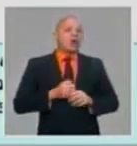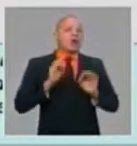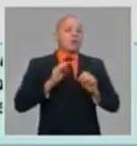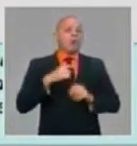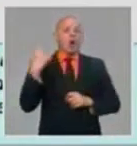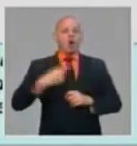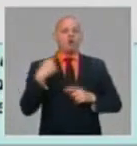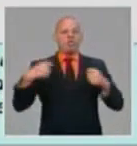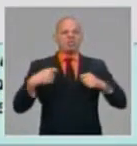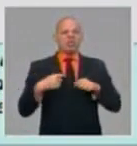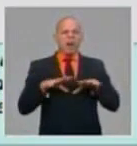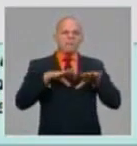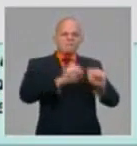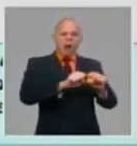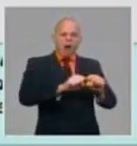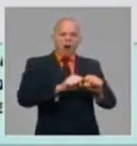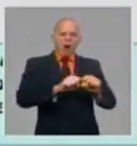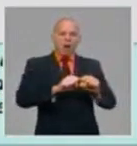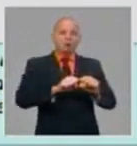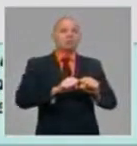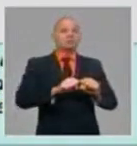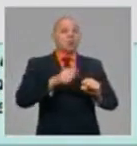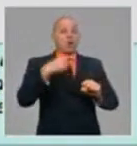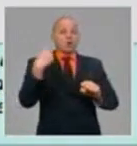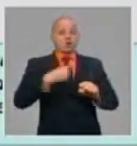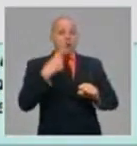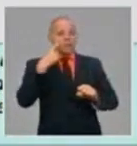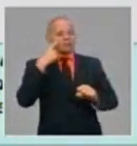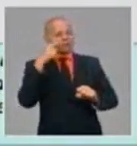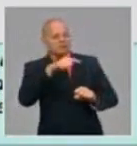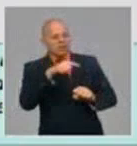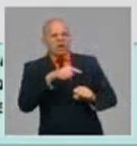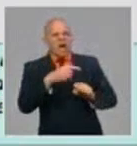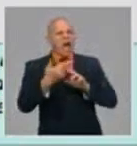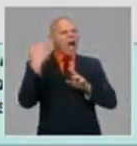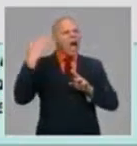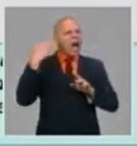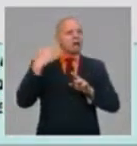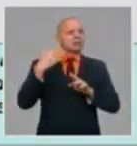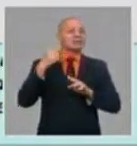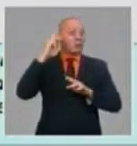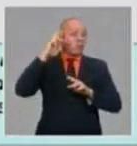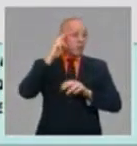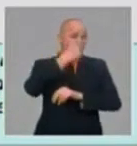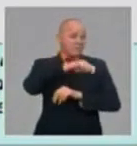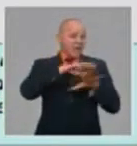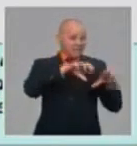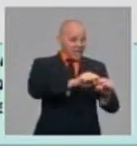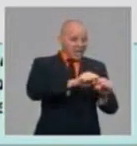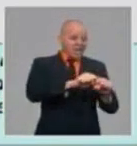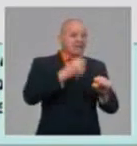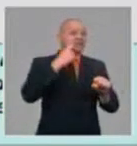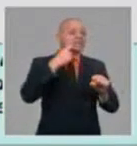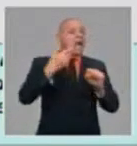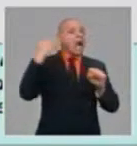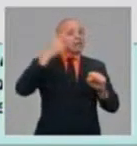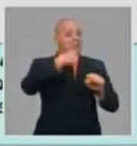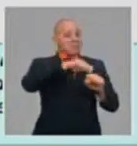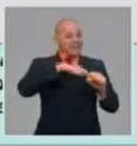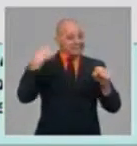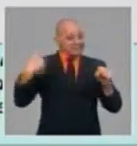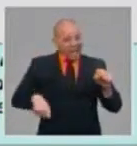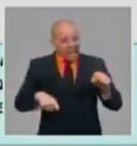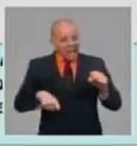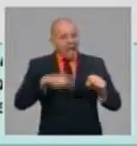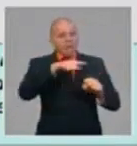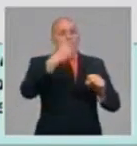sistema comercial americano. Si alguna vez dejara de ser española, Cuba debe necesariamente convertirse americana